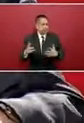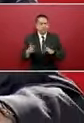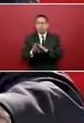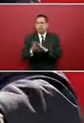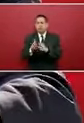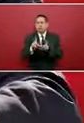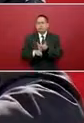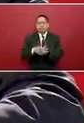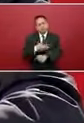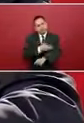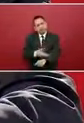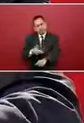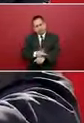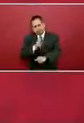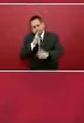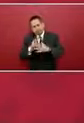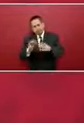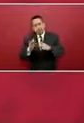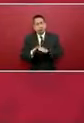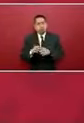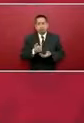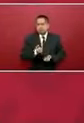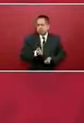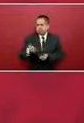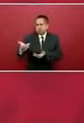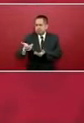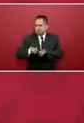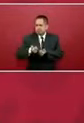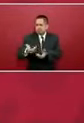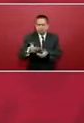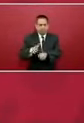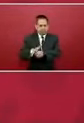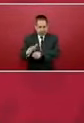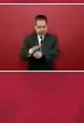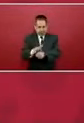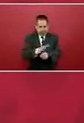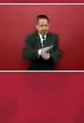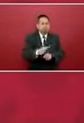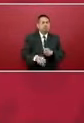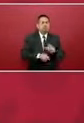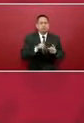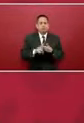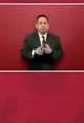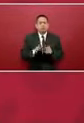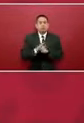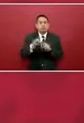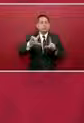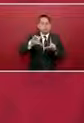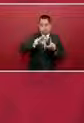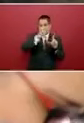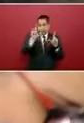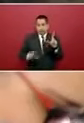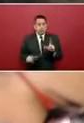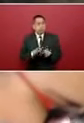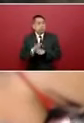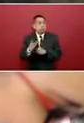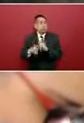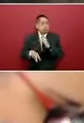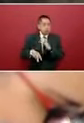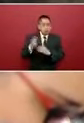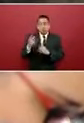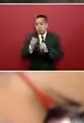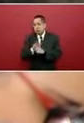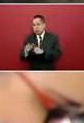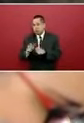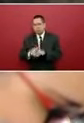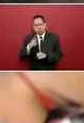cómo estamos resolviendo el problema del abasto, en qué situación de abasto está el país, ya vamos hacia